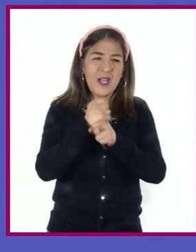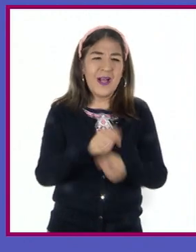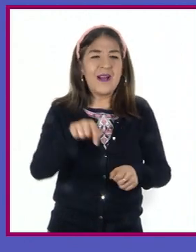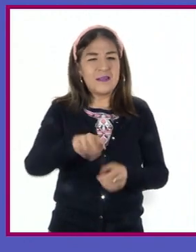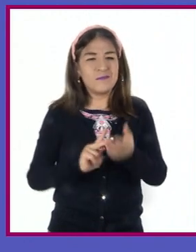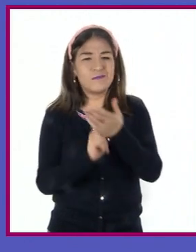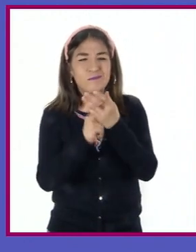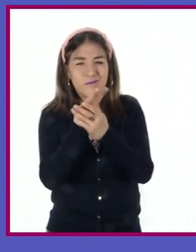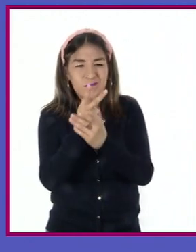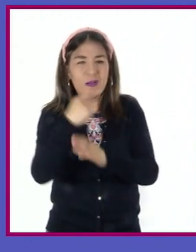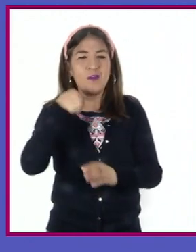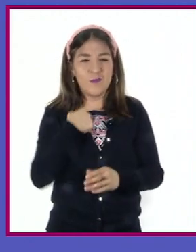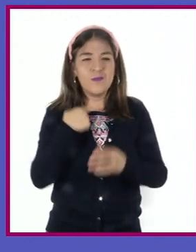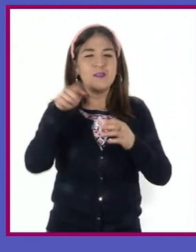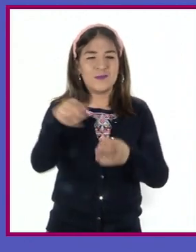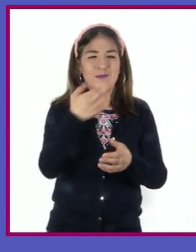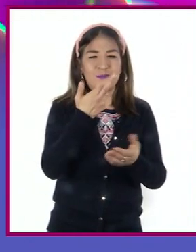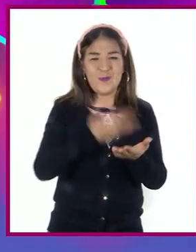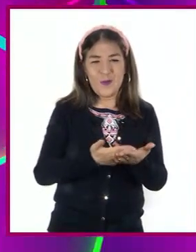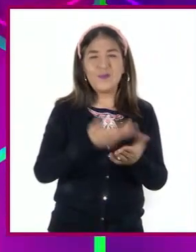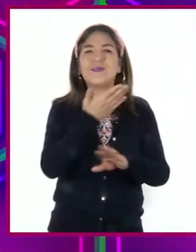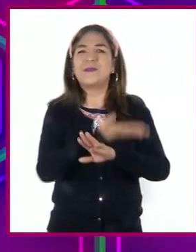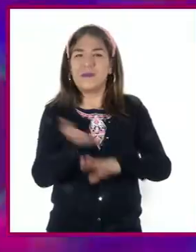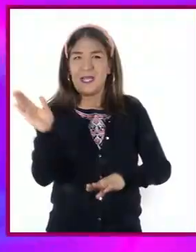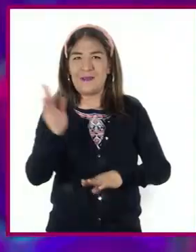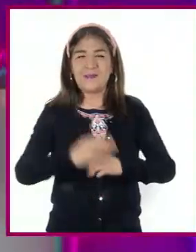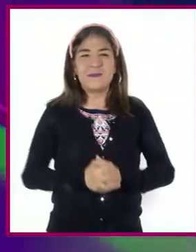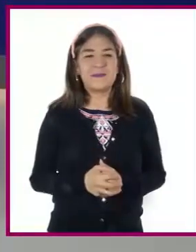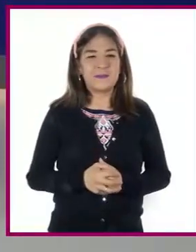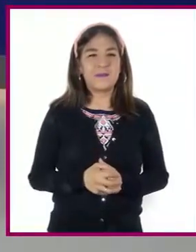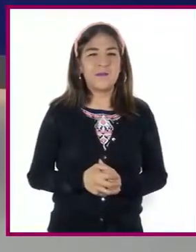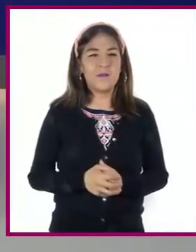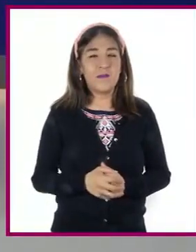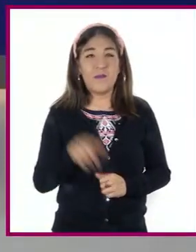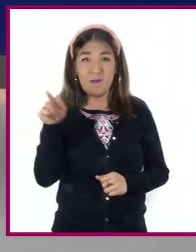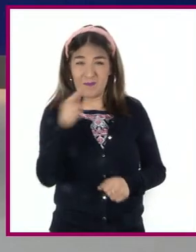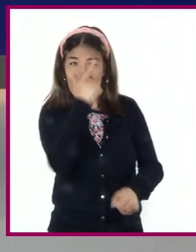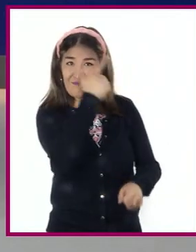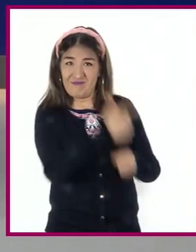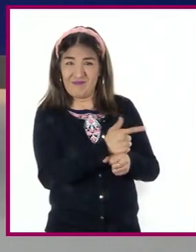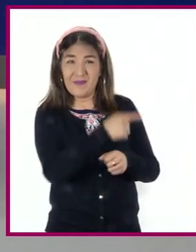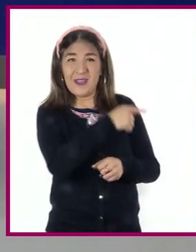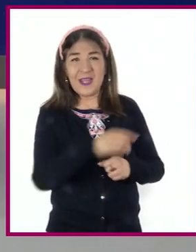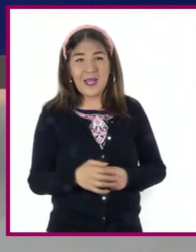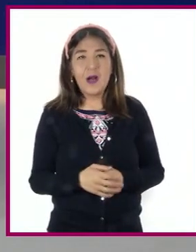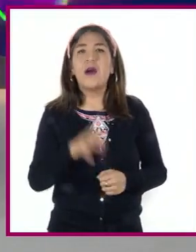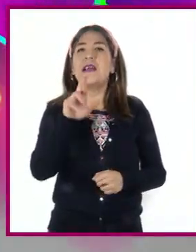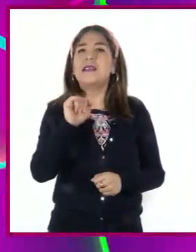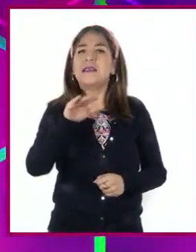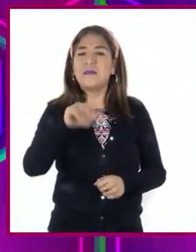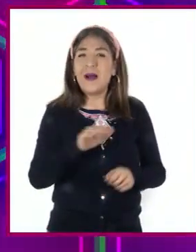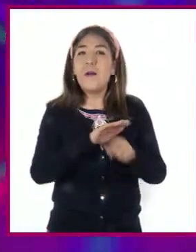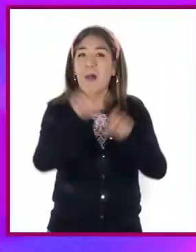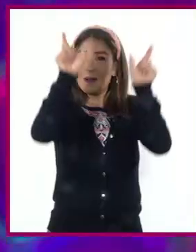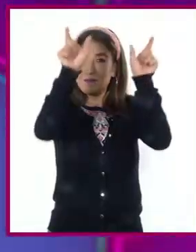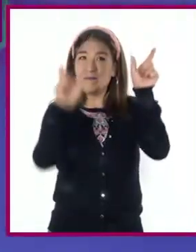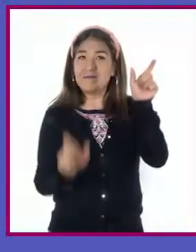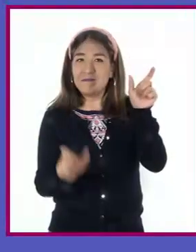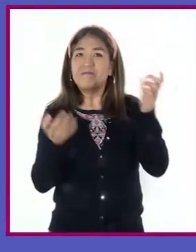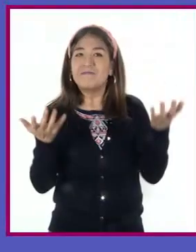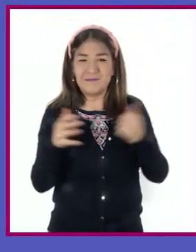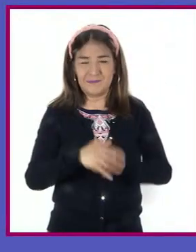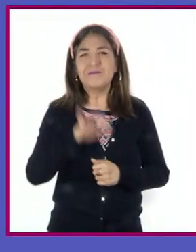sutiles, ingrávidos y gentiles, como pompas de jabón. El cómo es lo que marca